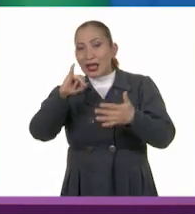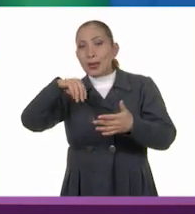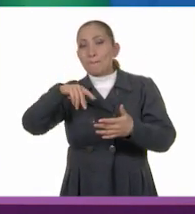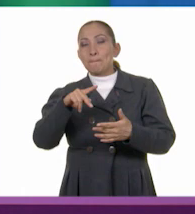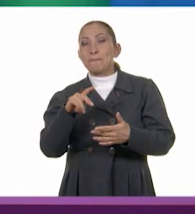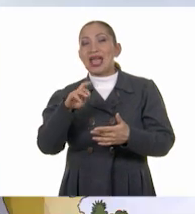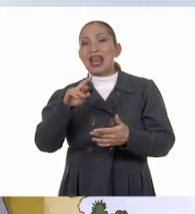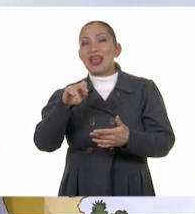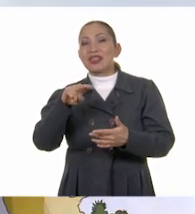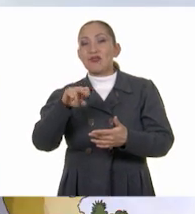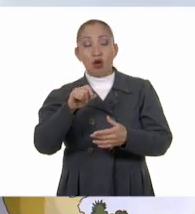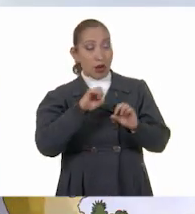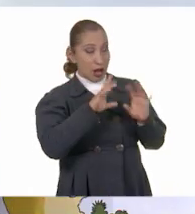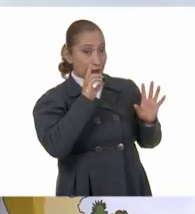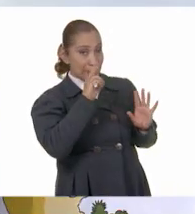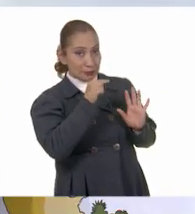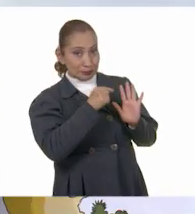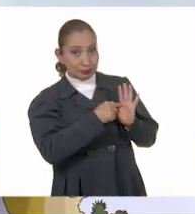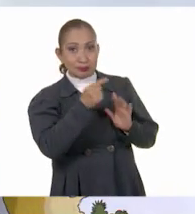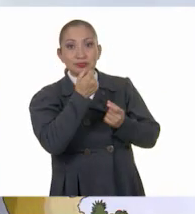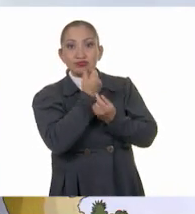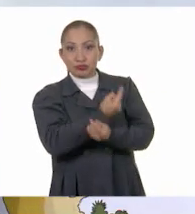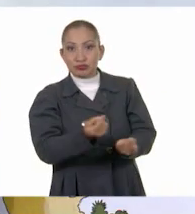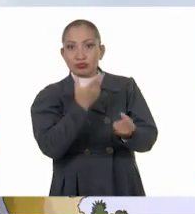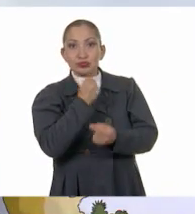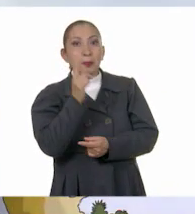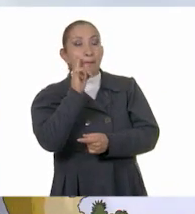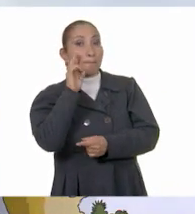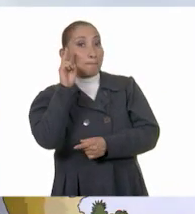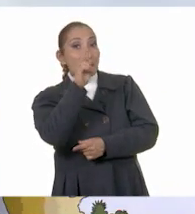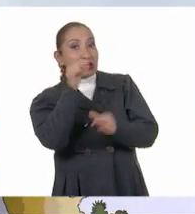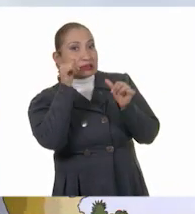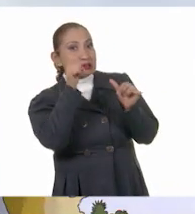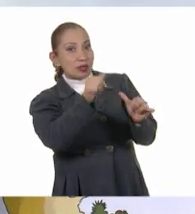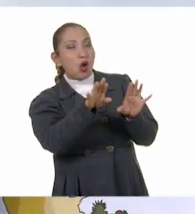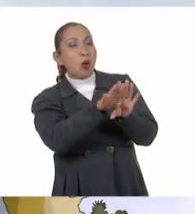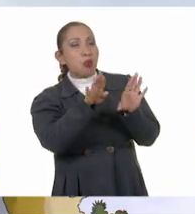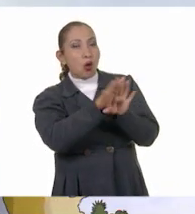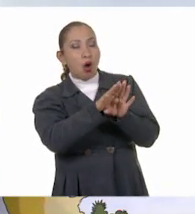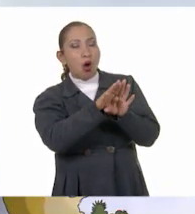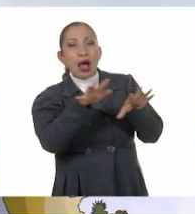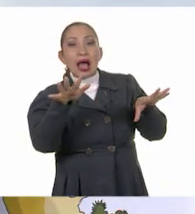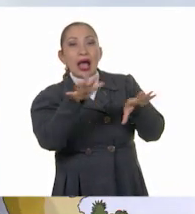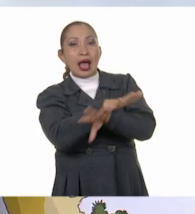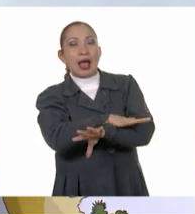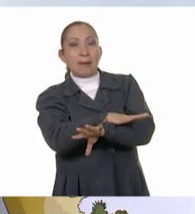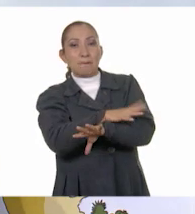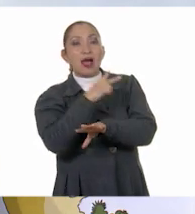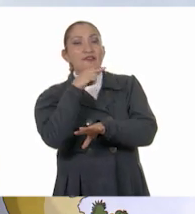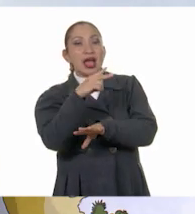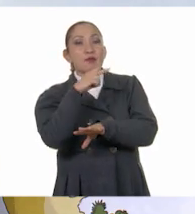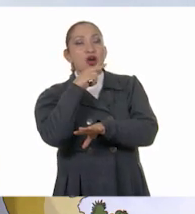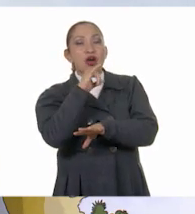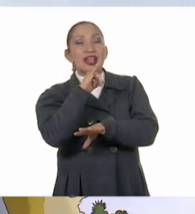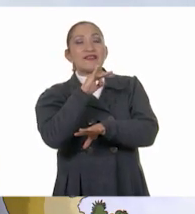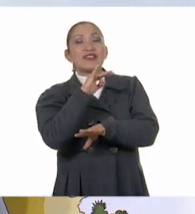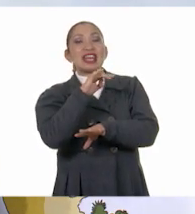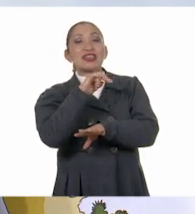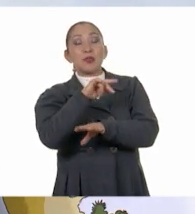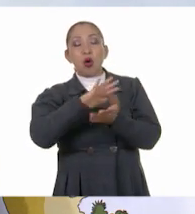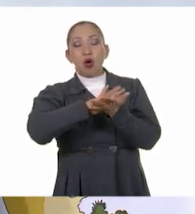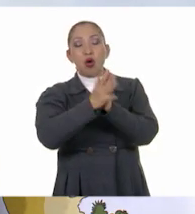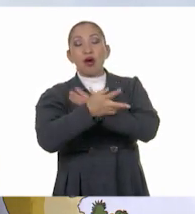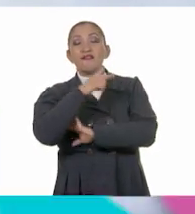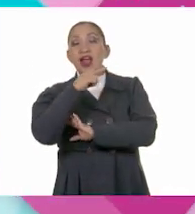imperativo? Por supuesto, Raulito. Niñas y niños en casa, fíjense muy bien cómo vamos a cambiar nuestros verbos en infinitivo